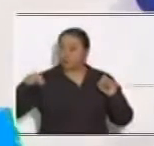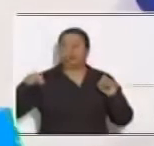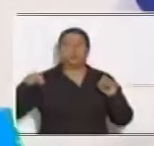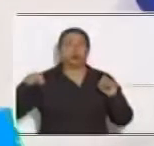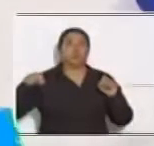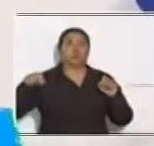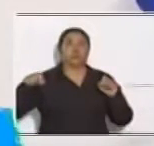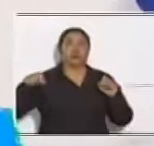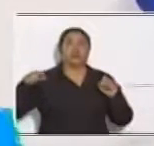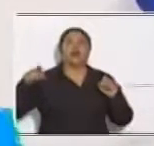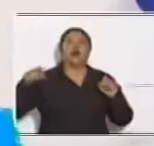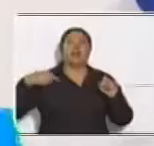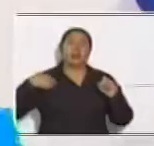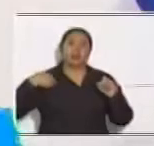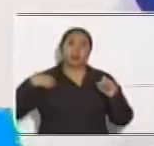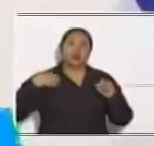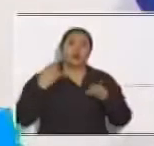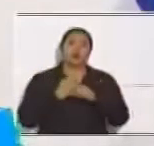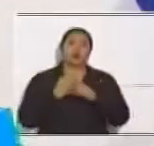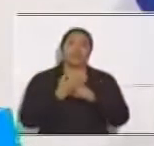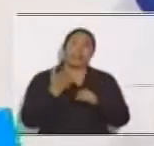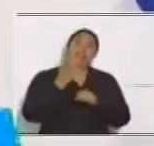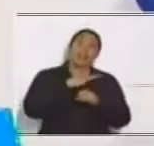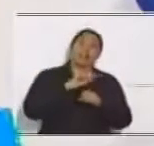me sirvió para la línea anterior, ¿sí?